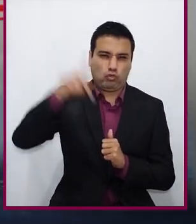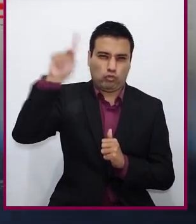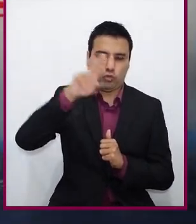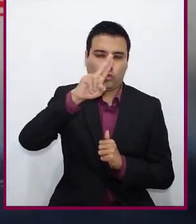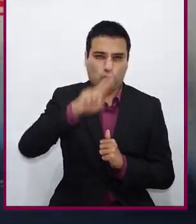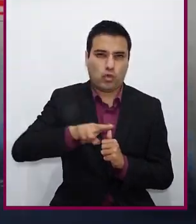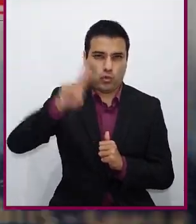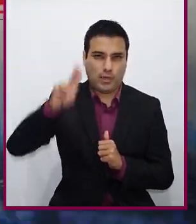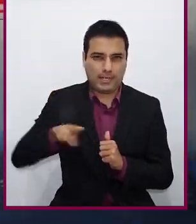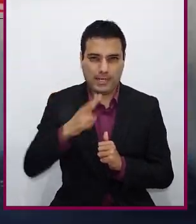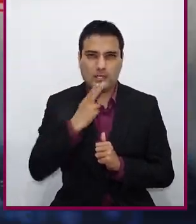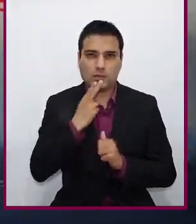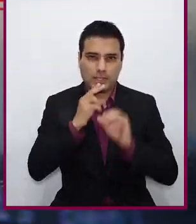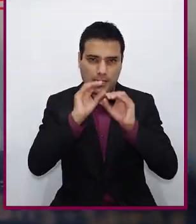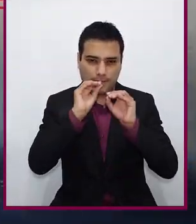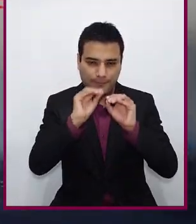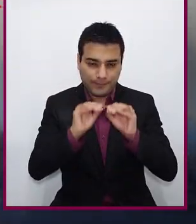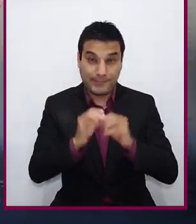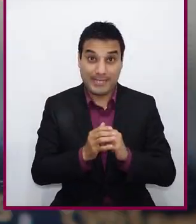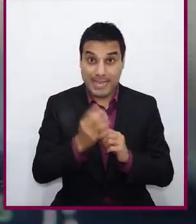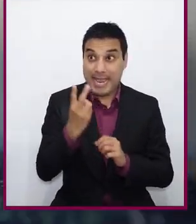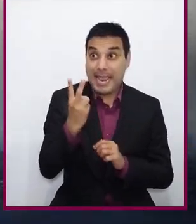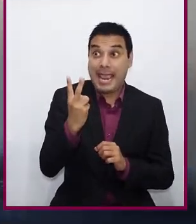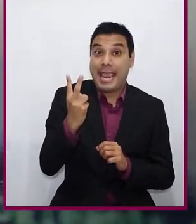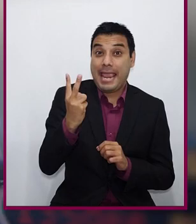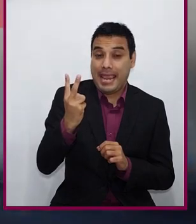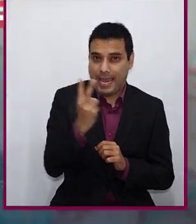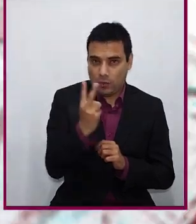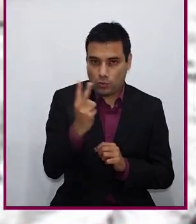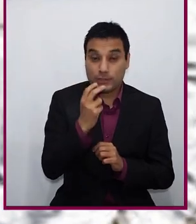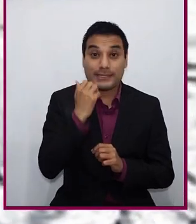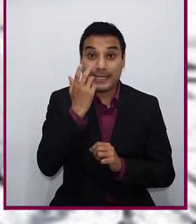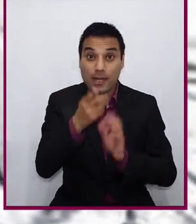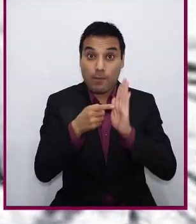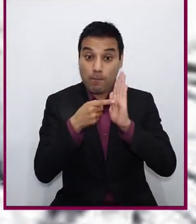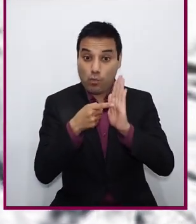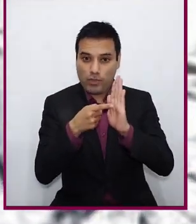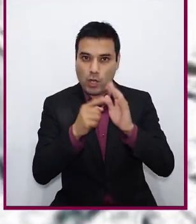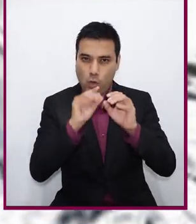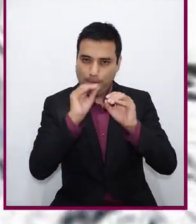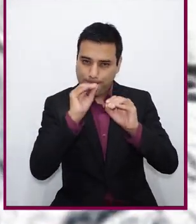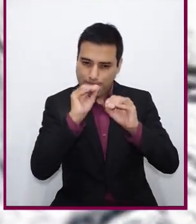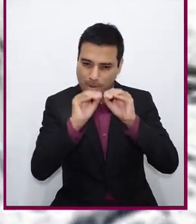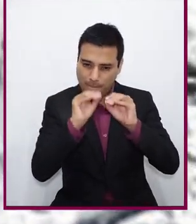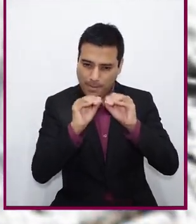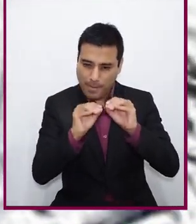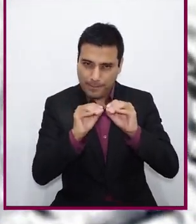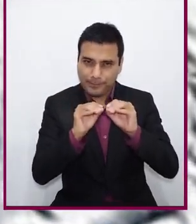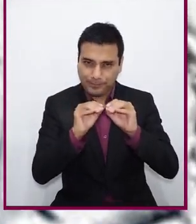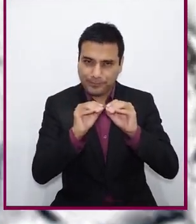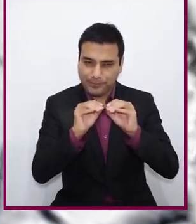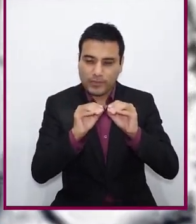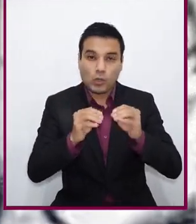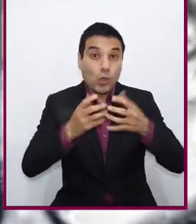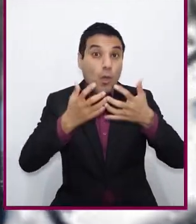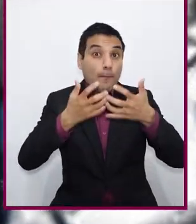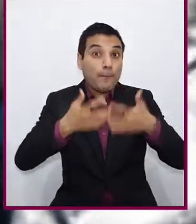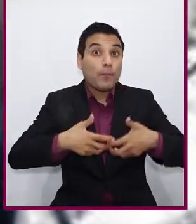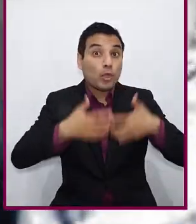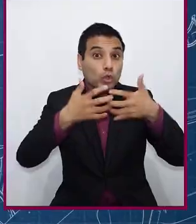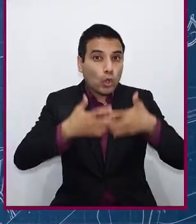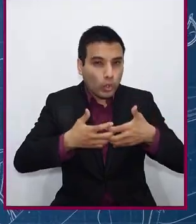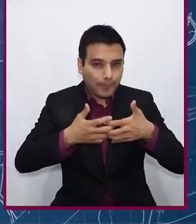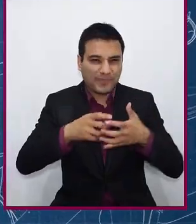programa un lenguaje que utilizó o le johan y christine lagarde de noruega se le conocía y